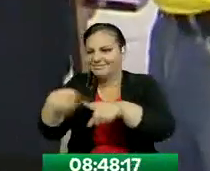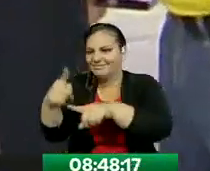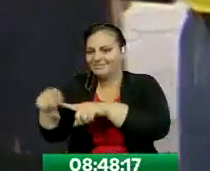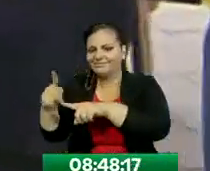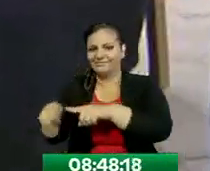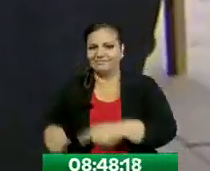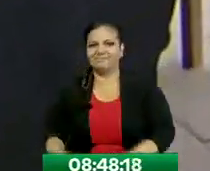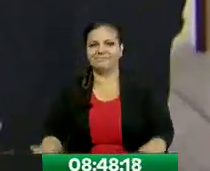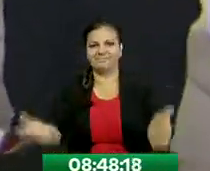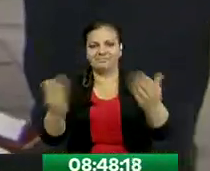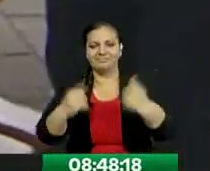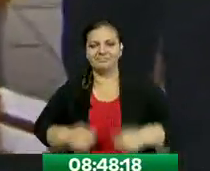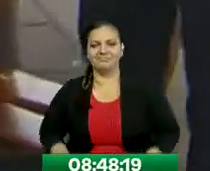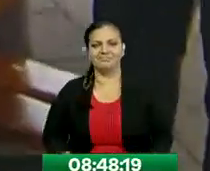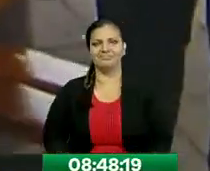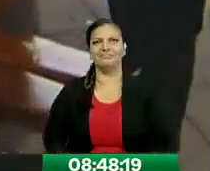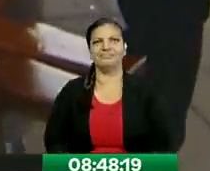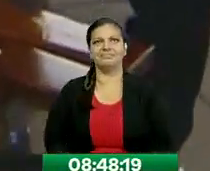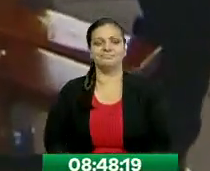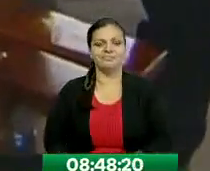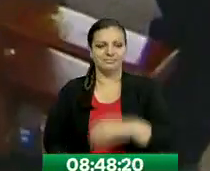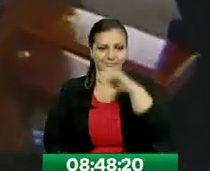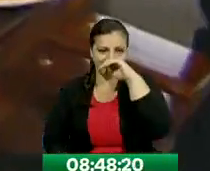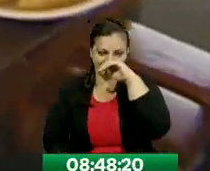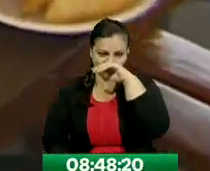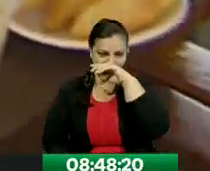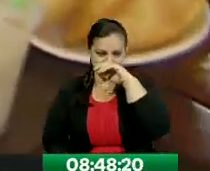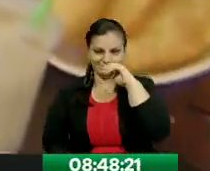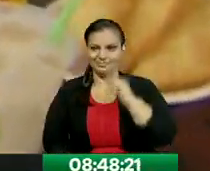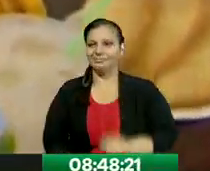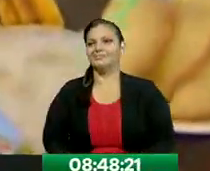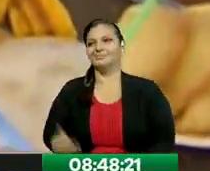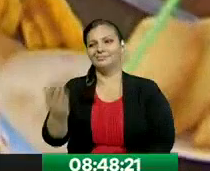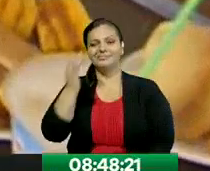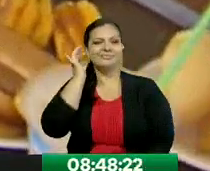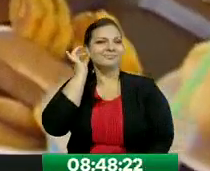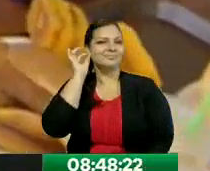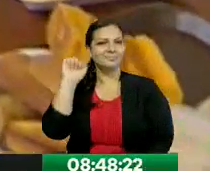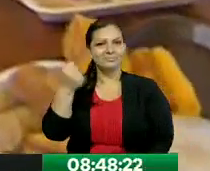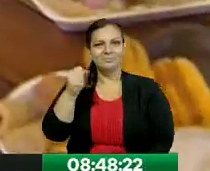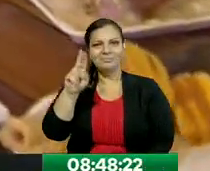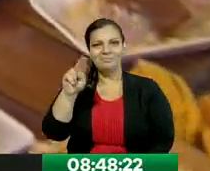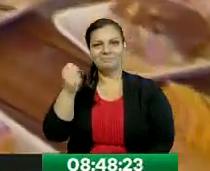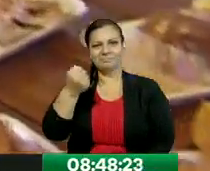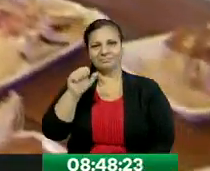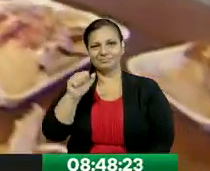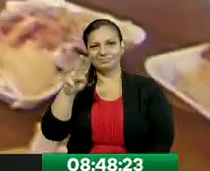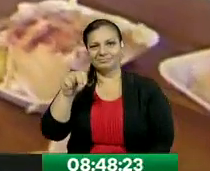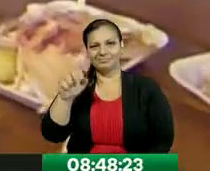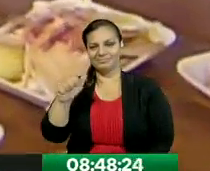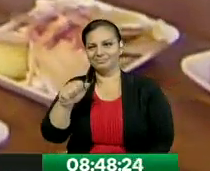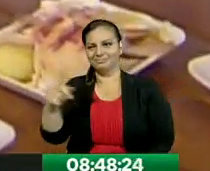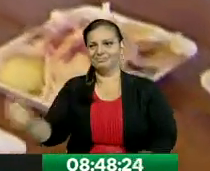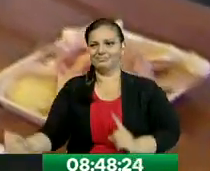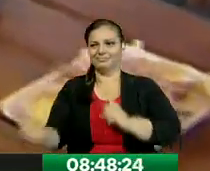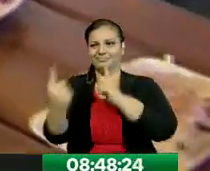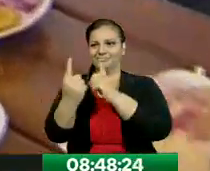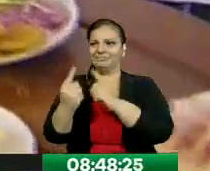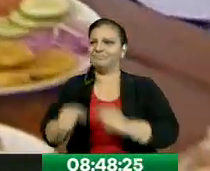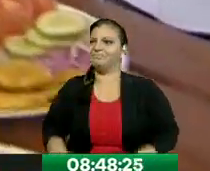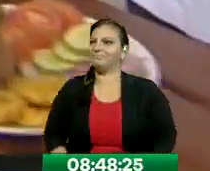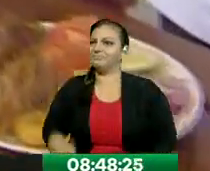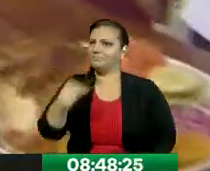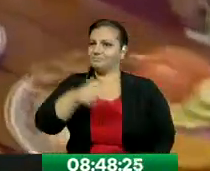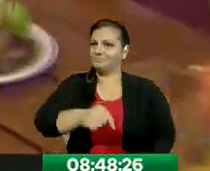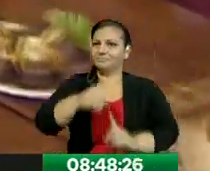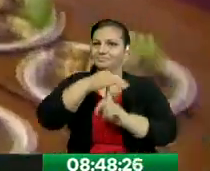Susana, directora de Parques y Espacios Públicos, háblame acerca de este festival, el segundo año. Segundo año